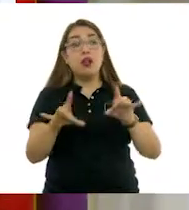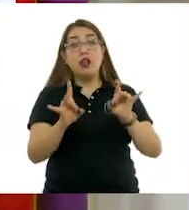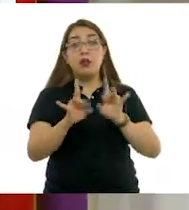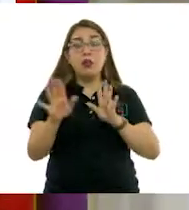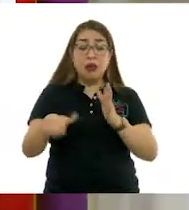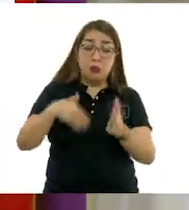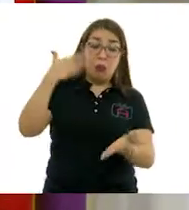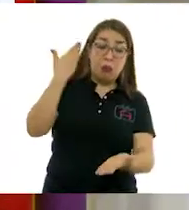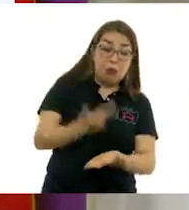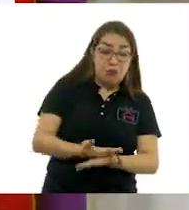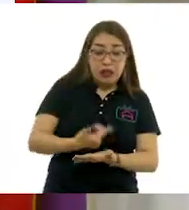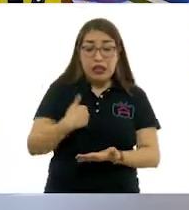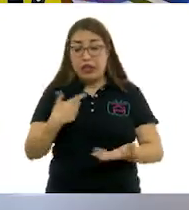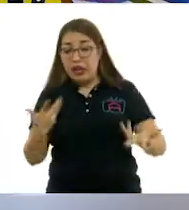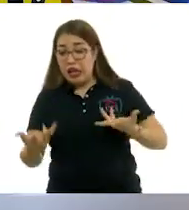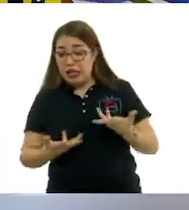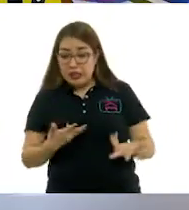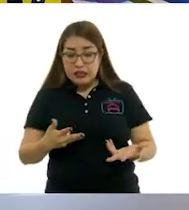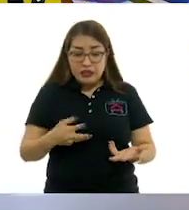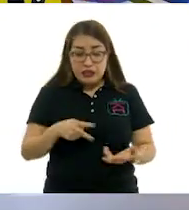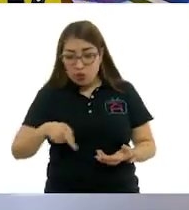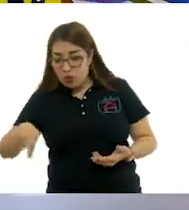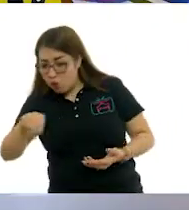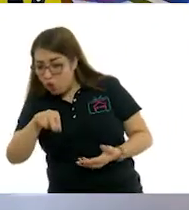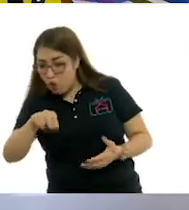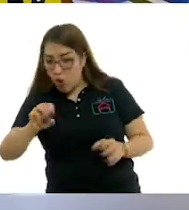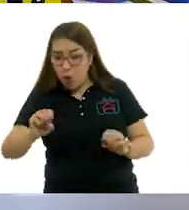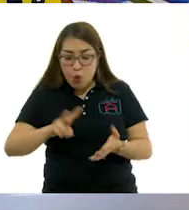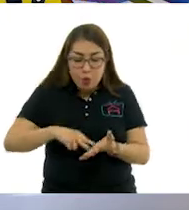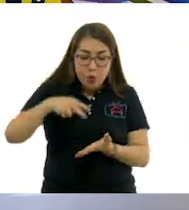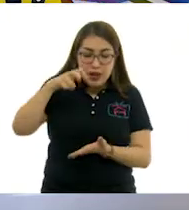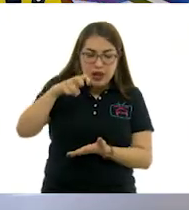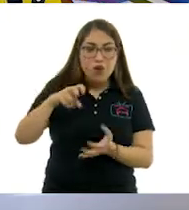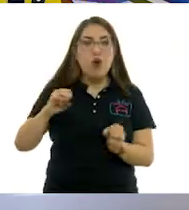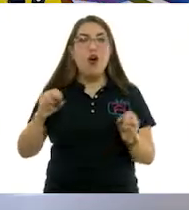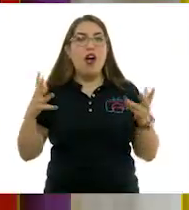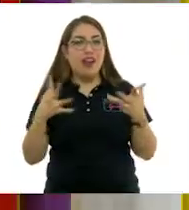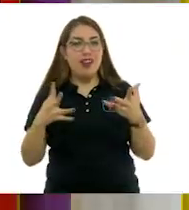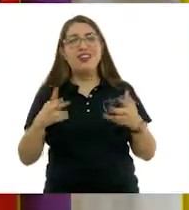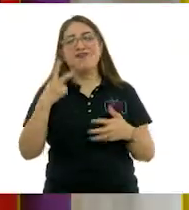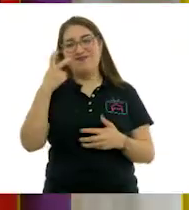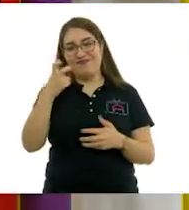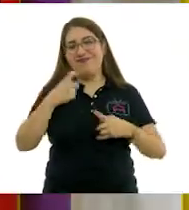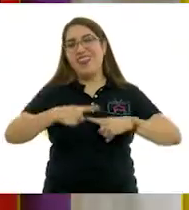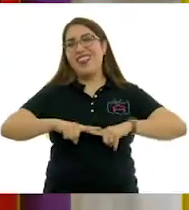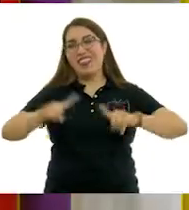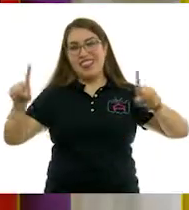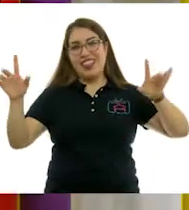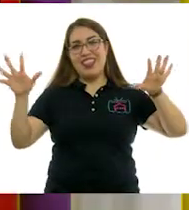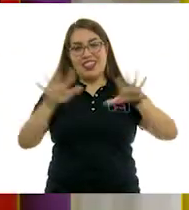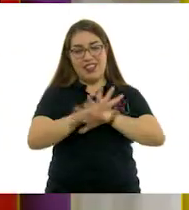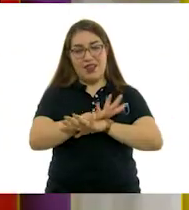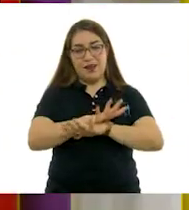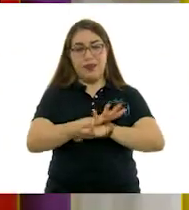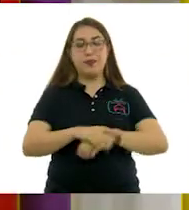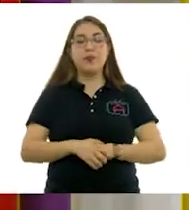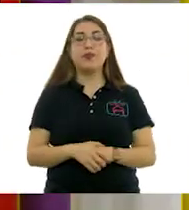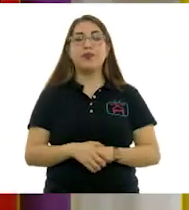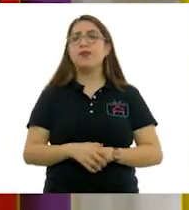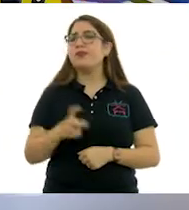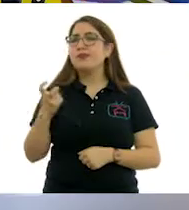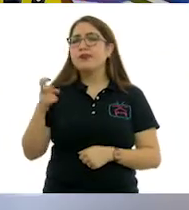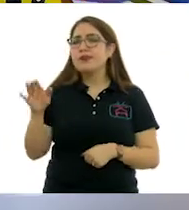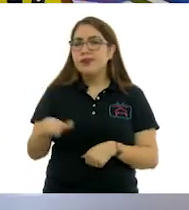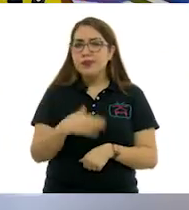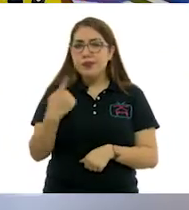¿La volteo, la rodeo, la brinco o qué hago, verdad? Sí. Exacto, esa es una forma no convencional. Y esto, bueno, sucede porque